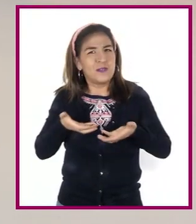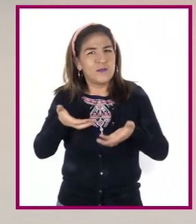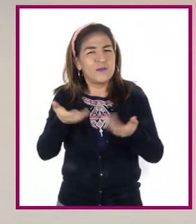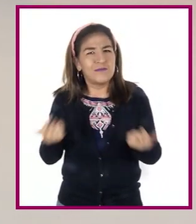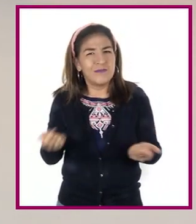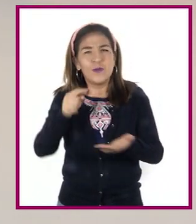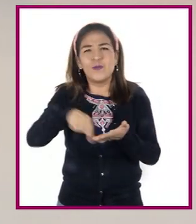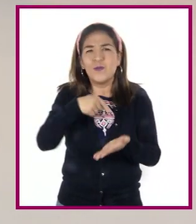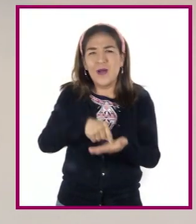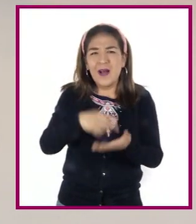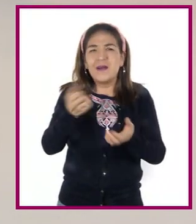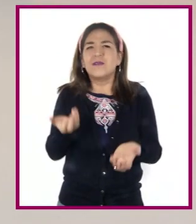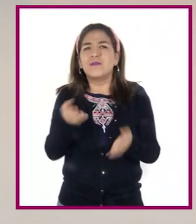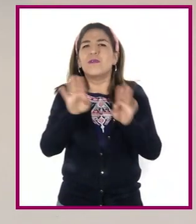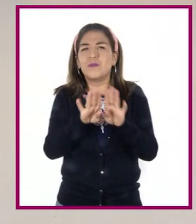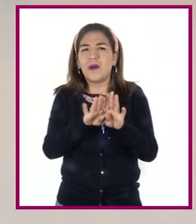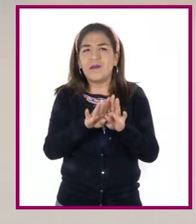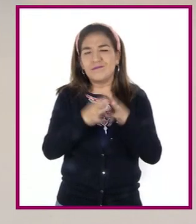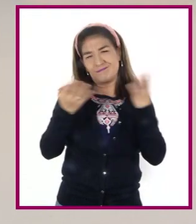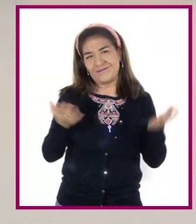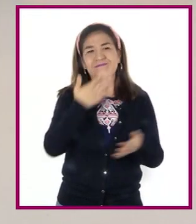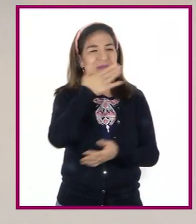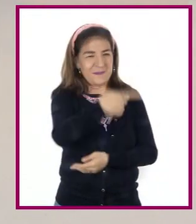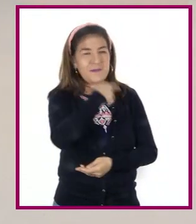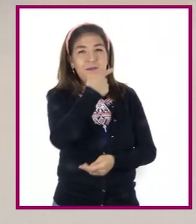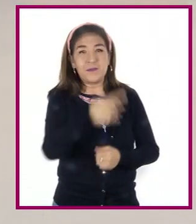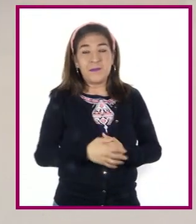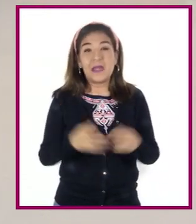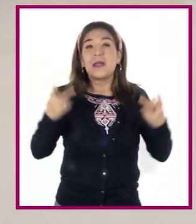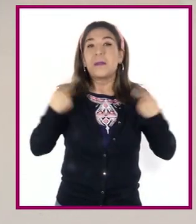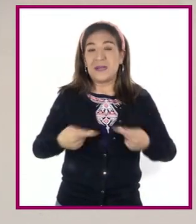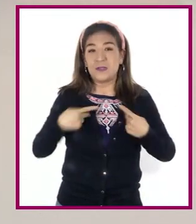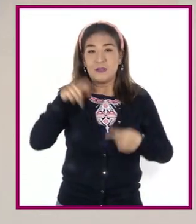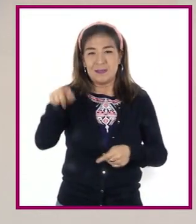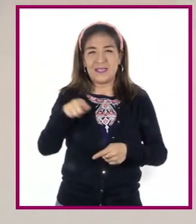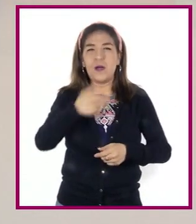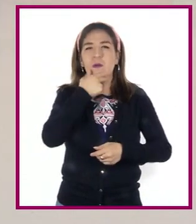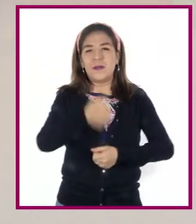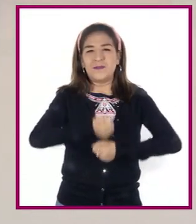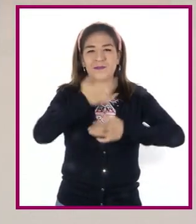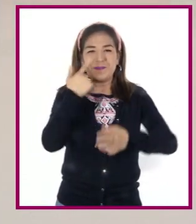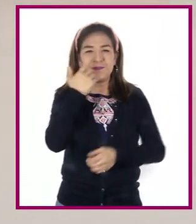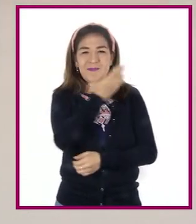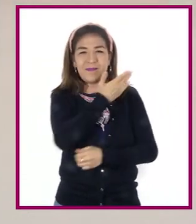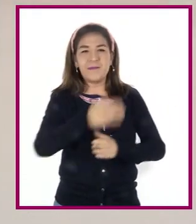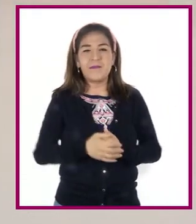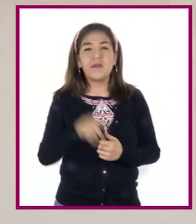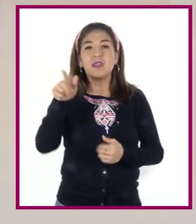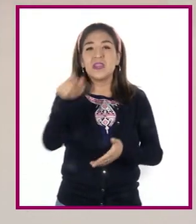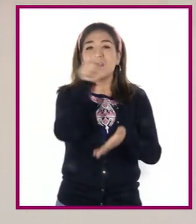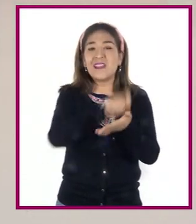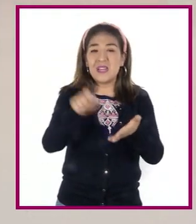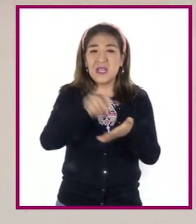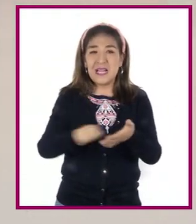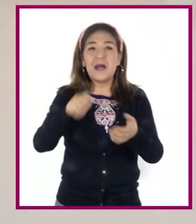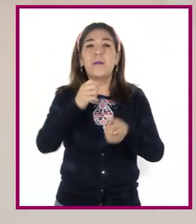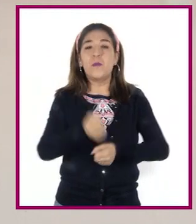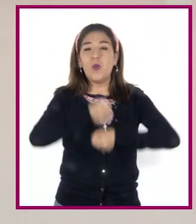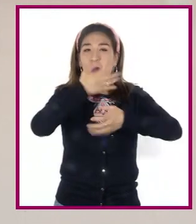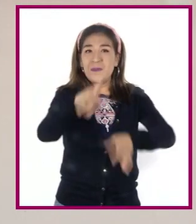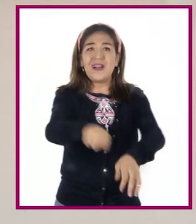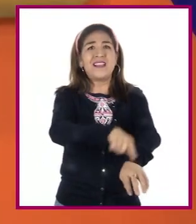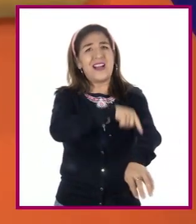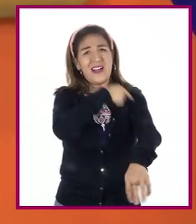pregunta! Desde luego que no. Es más, el poeta mexicano Efraín Huerta escribió un poema muy largo a la Ciudad de